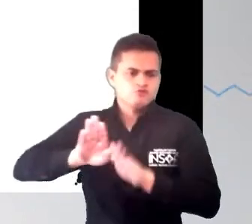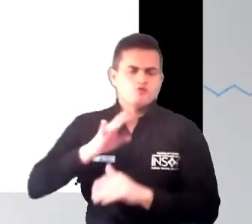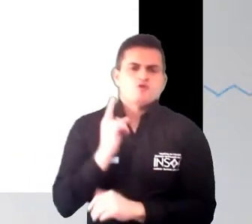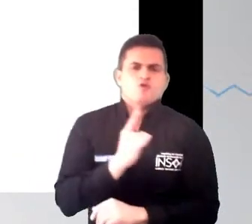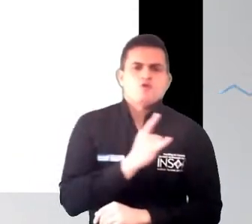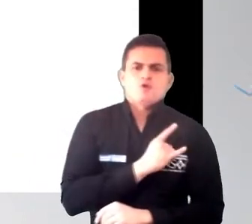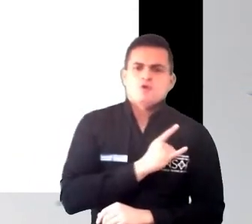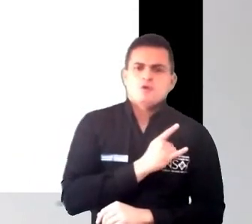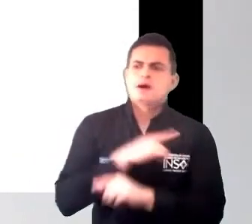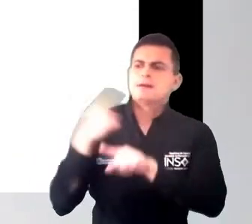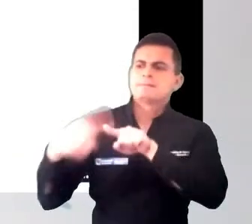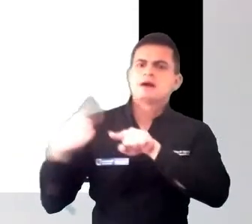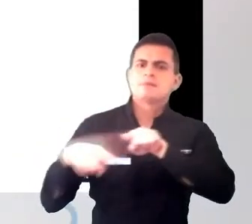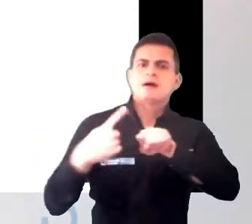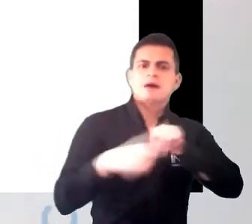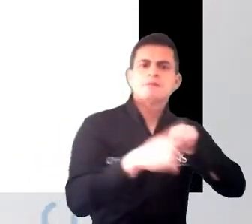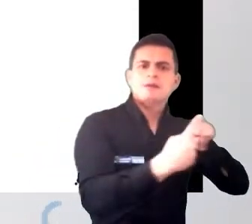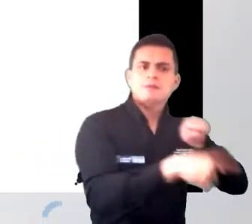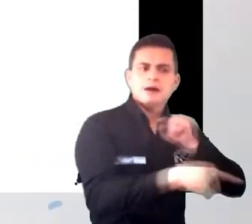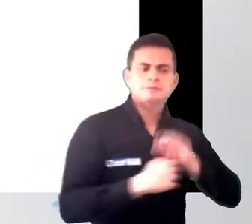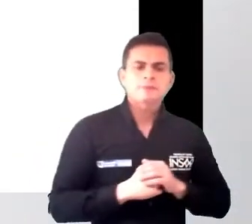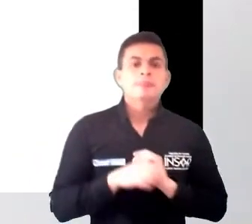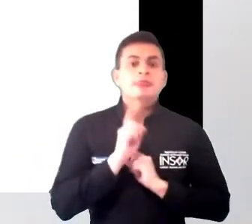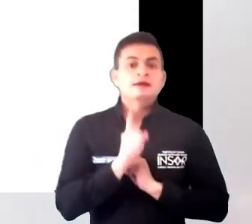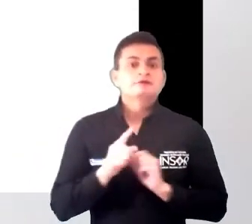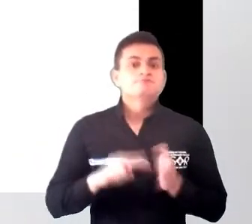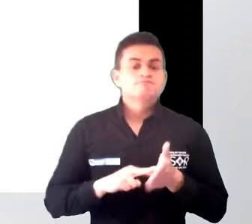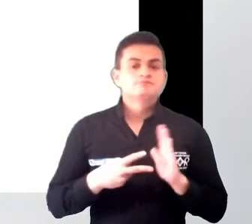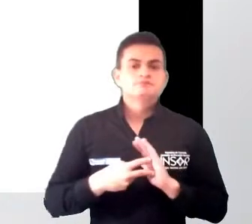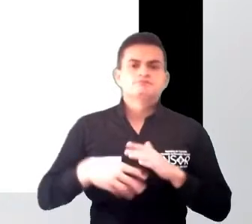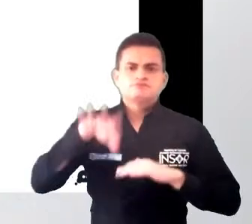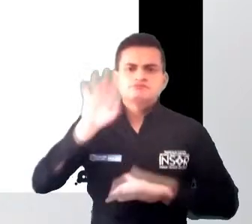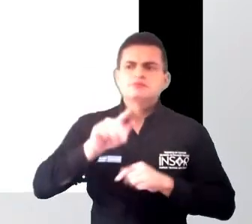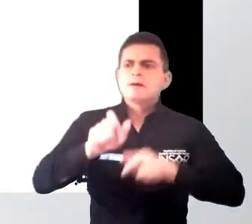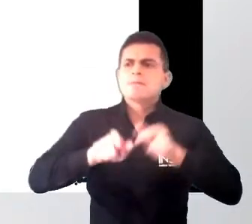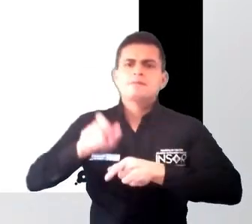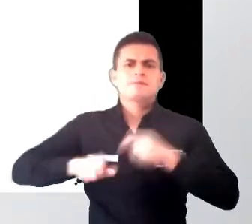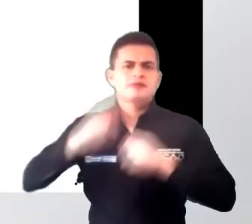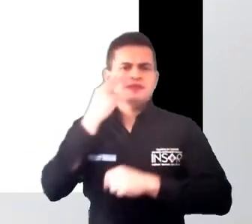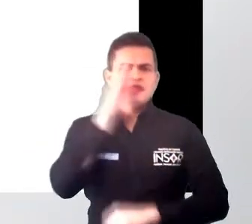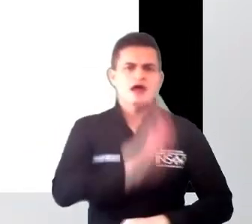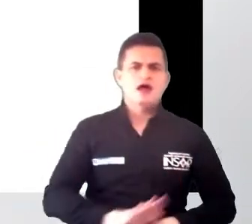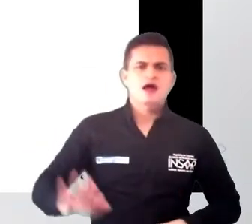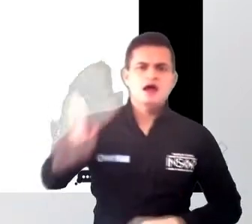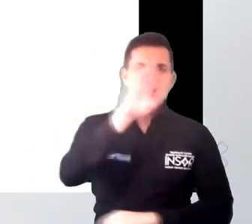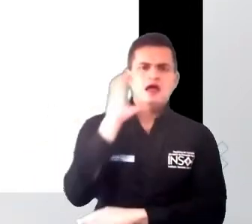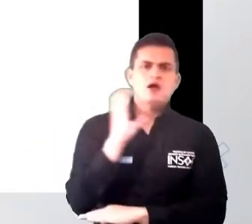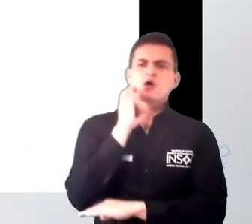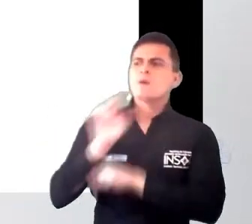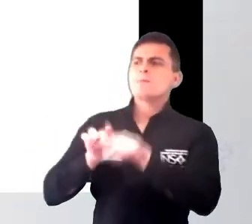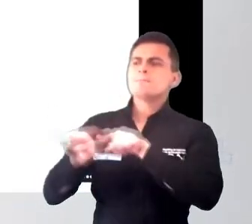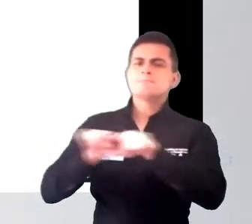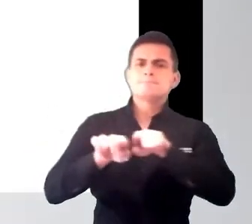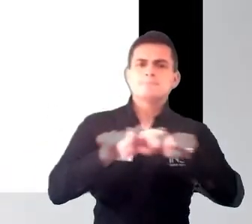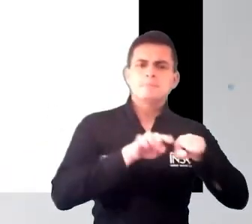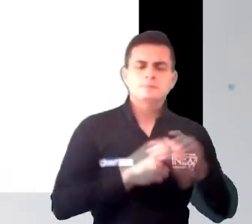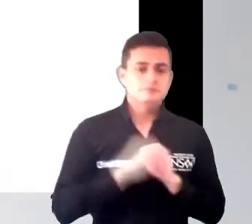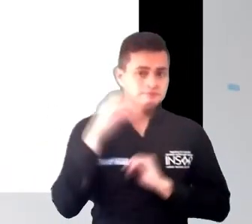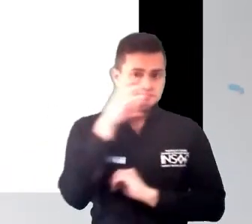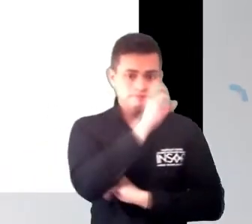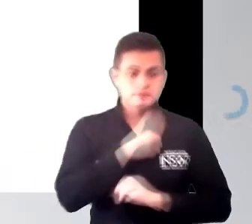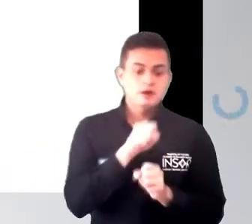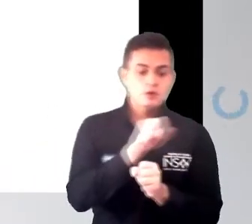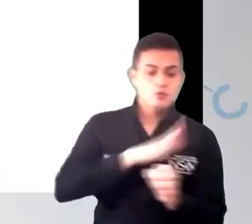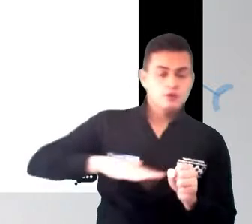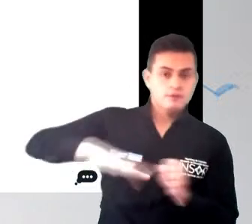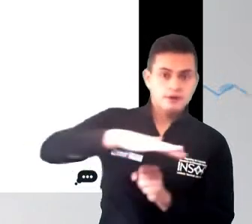y una dispersión muy grande de gente de todo el país. Ustedes ven que salvo Cundinamarca y Bogotá y